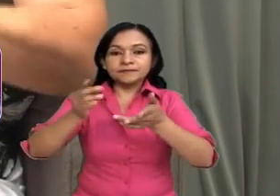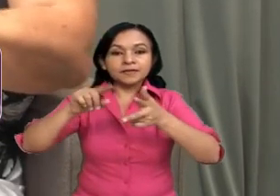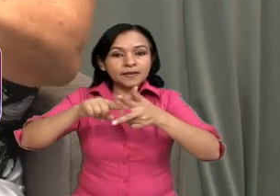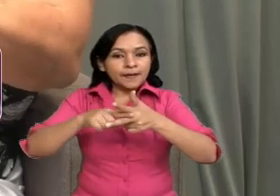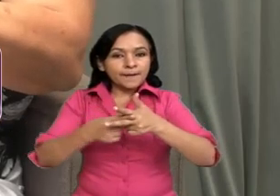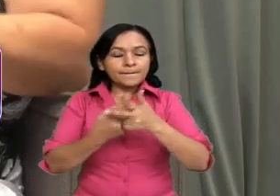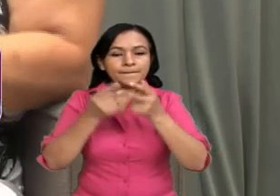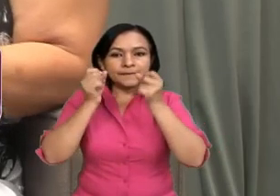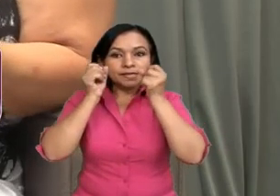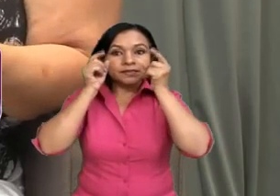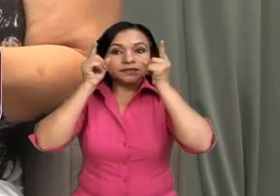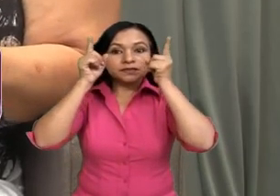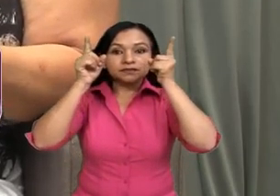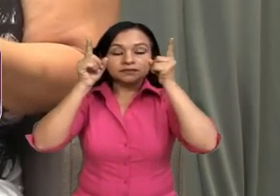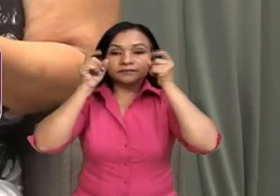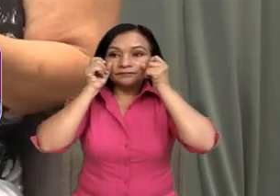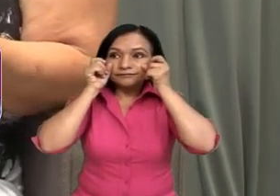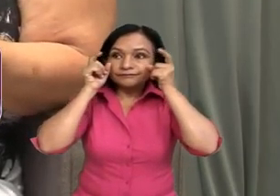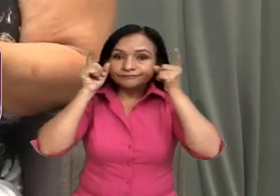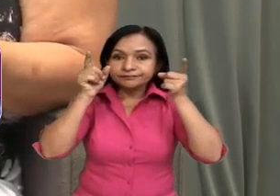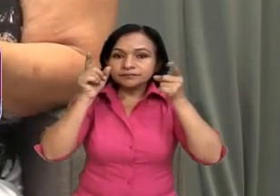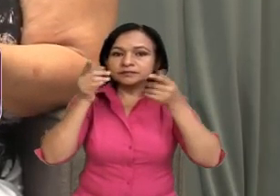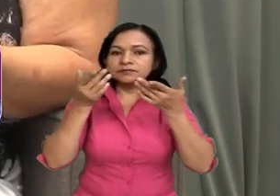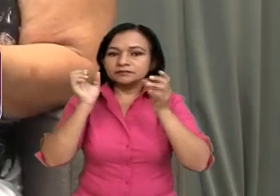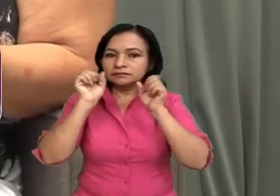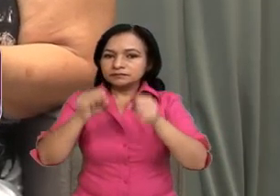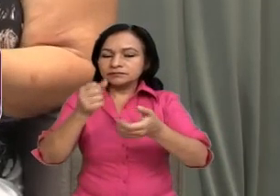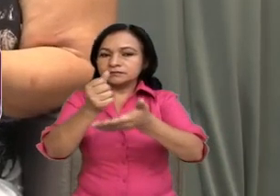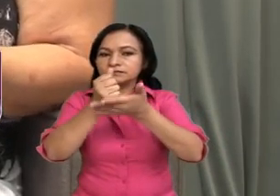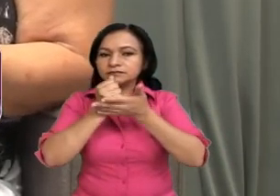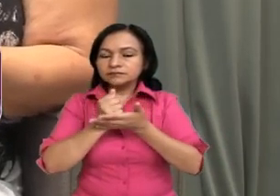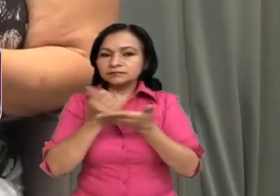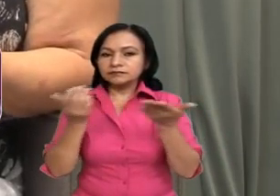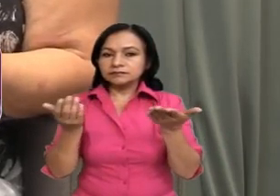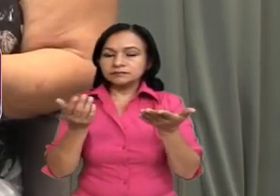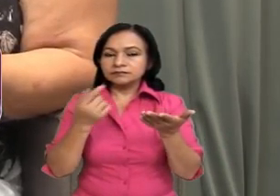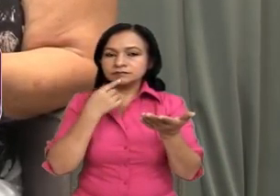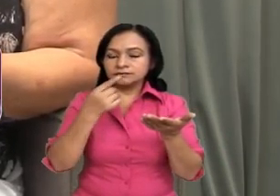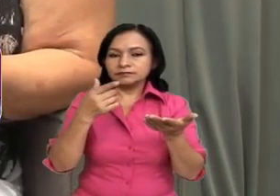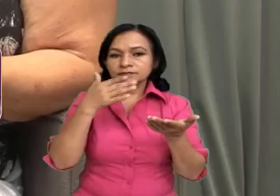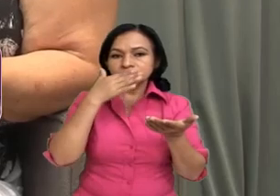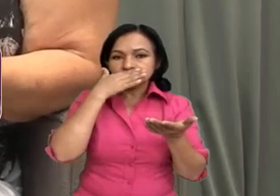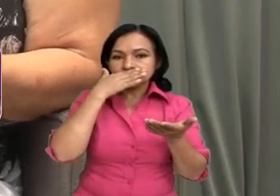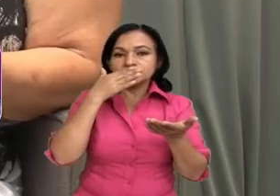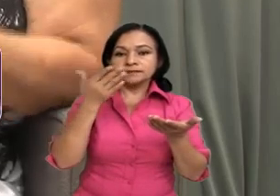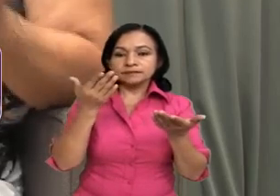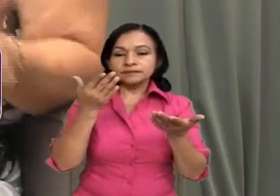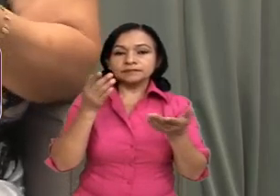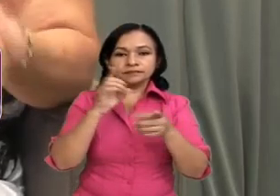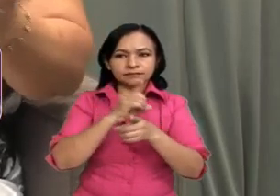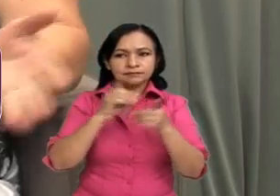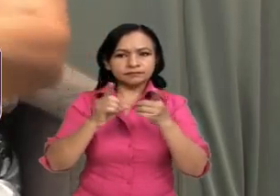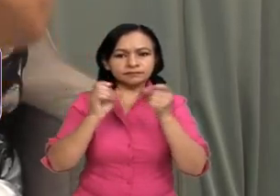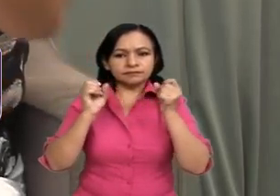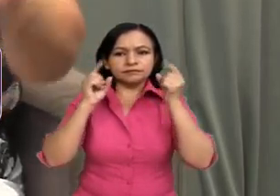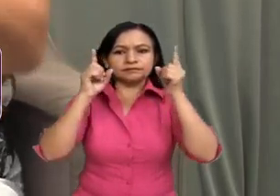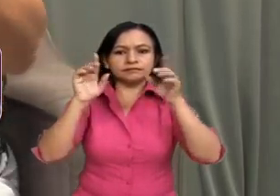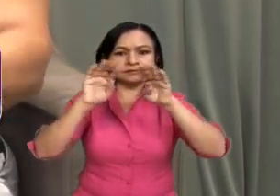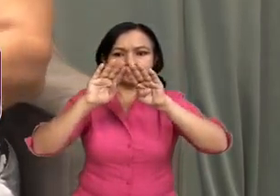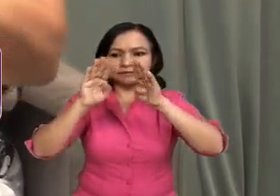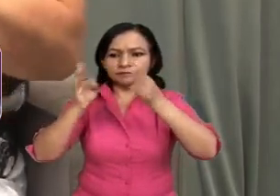a despertar. Eso permite, por eso es que cuando usted dice la revolución es el despertar, sí, es el despertar